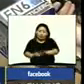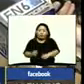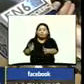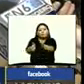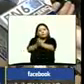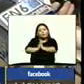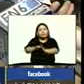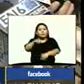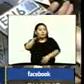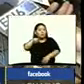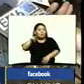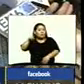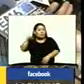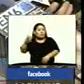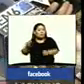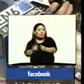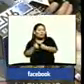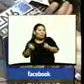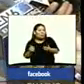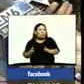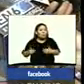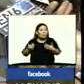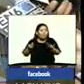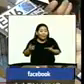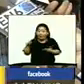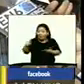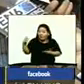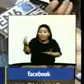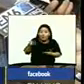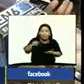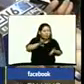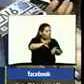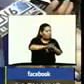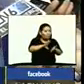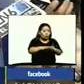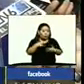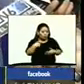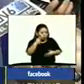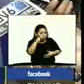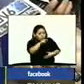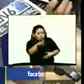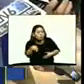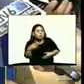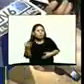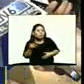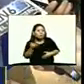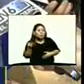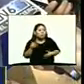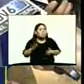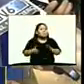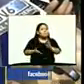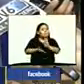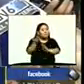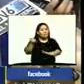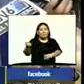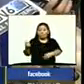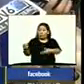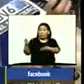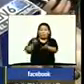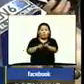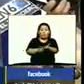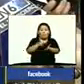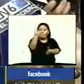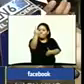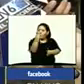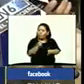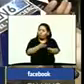millones de dólares tendientes justamente a cubrir las necesidades que estoy articulando. De contar con más profesionales, técnicos